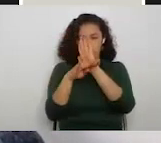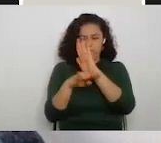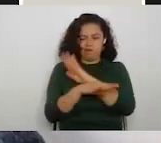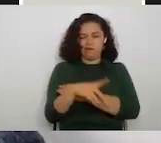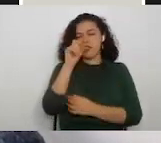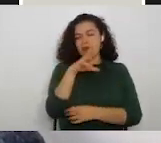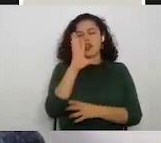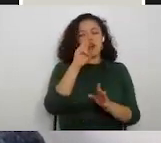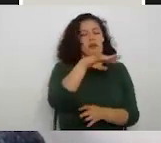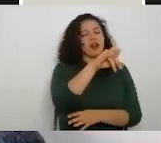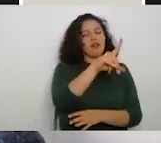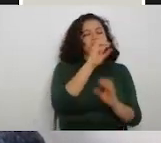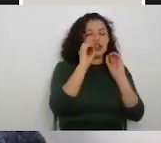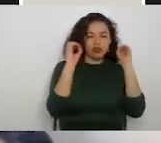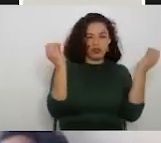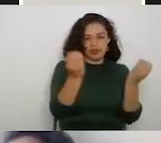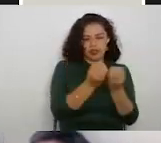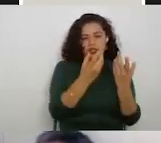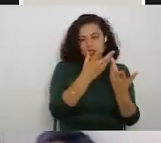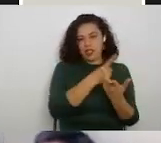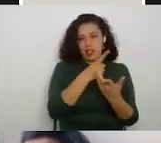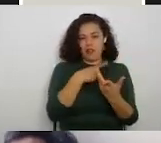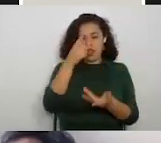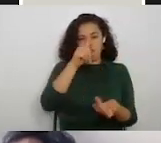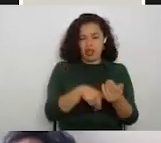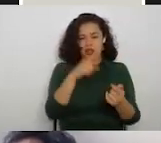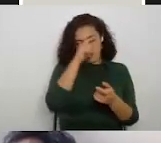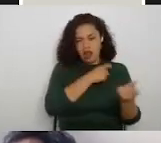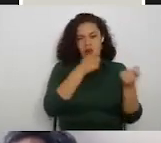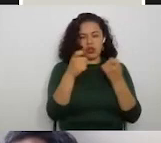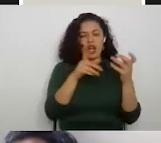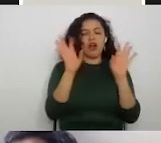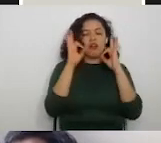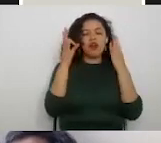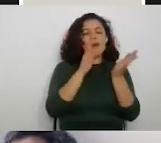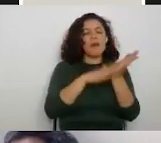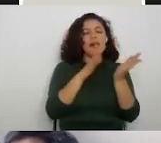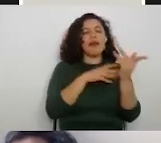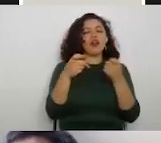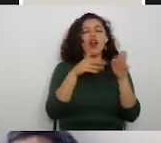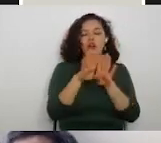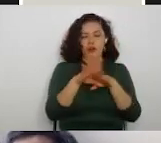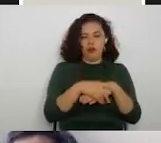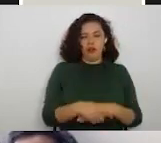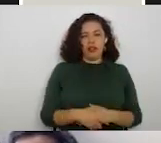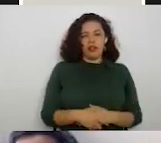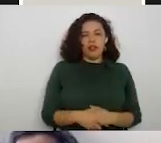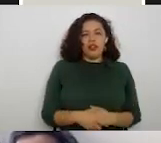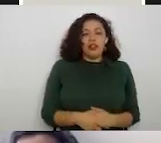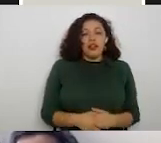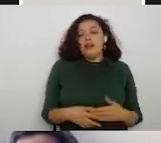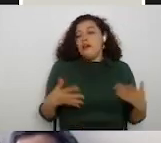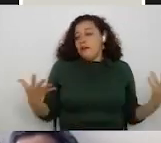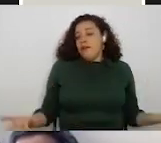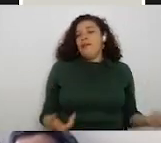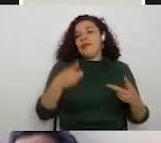de organización, que se contemple cómo se va a controlar estos documentos. Bueno, en cuanto al índice,